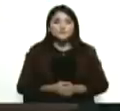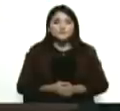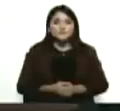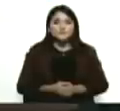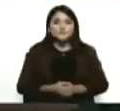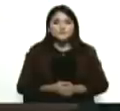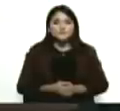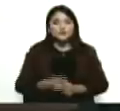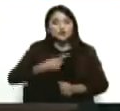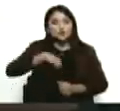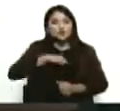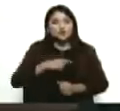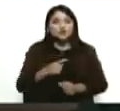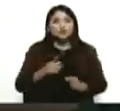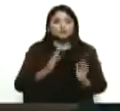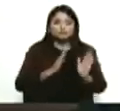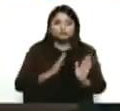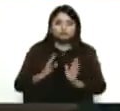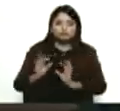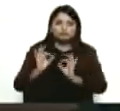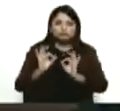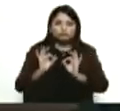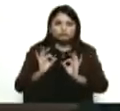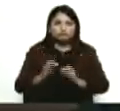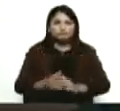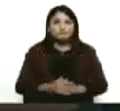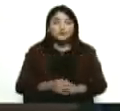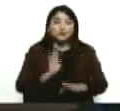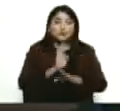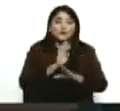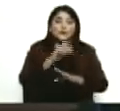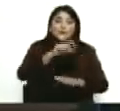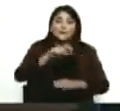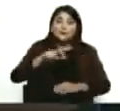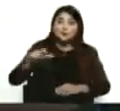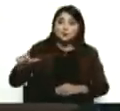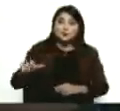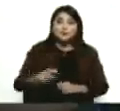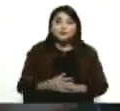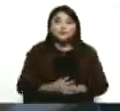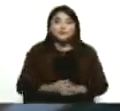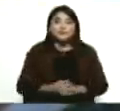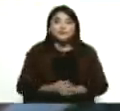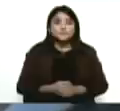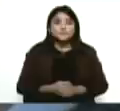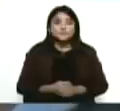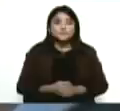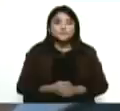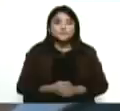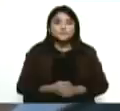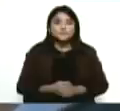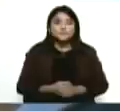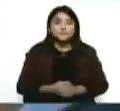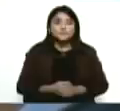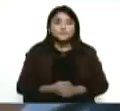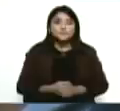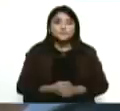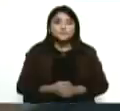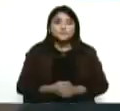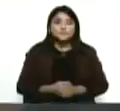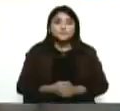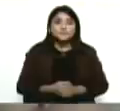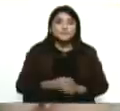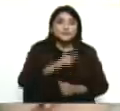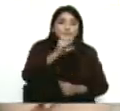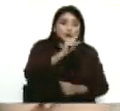poner orden, nos permite también proteger a la gente, nos permite también reducir los costos para comerciantes y empresarios